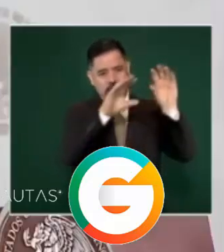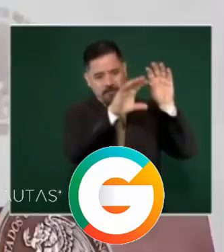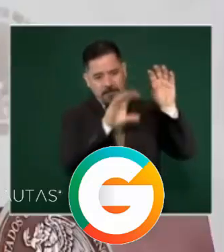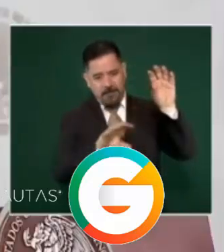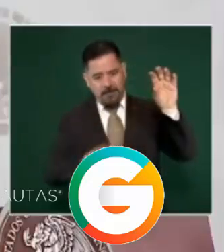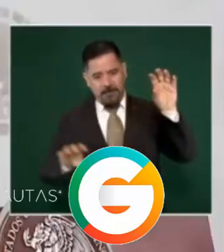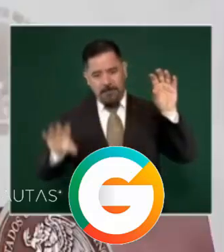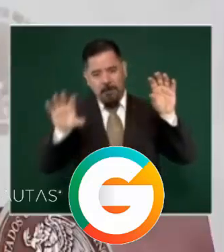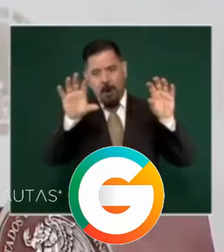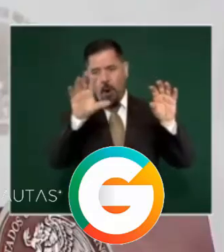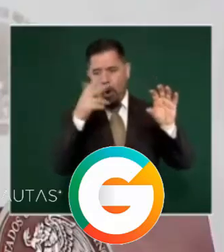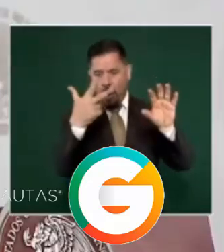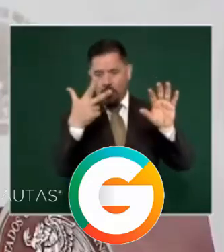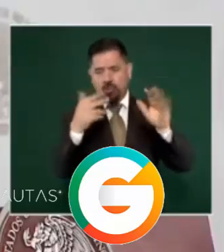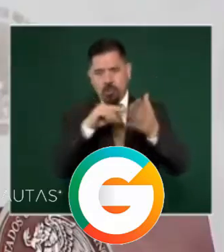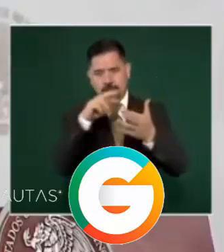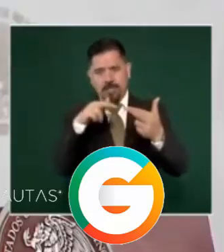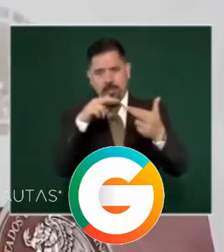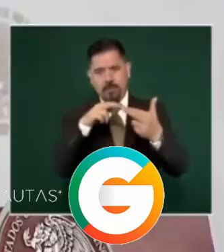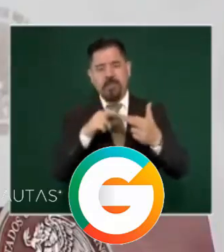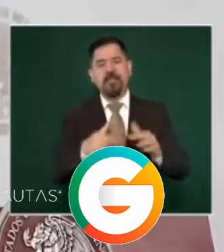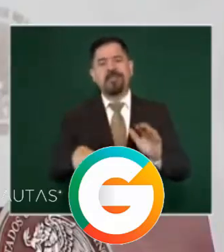son